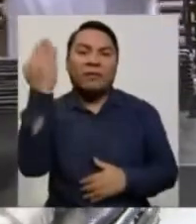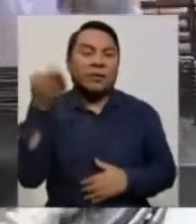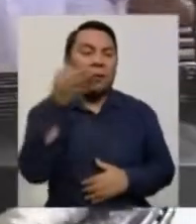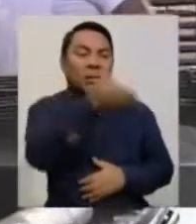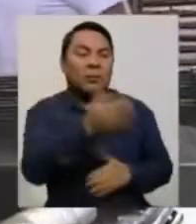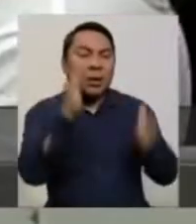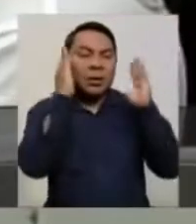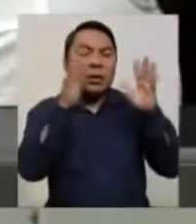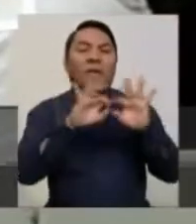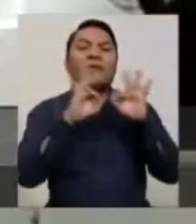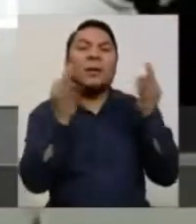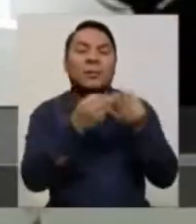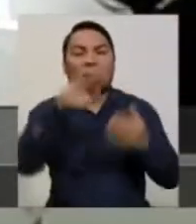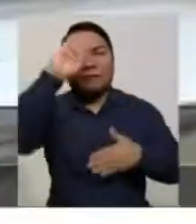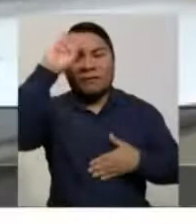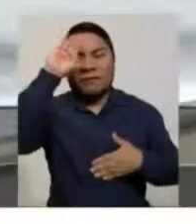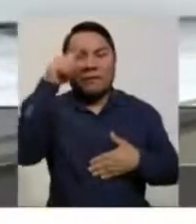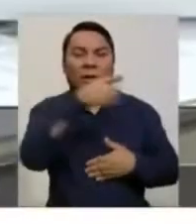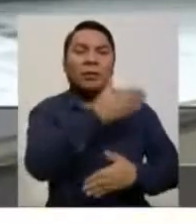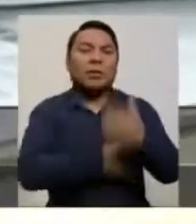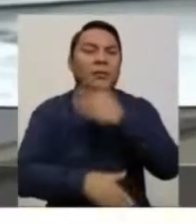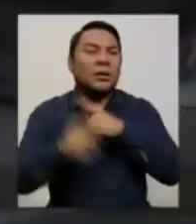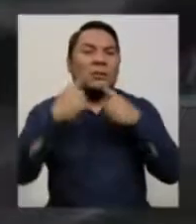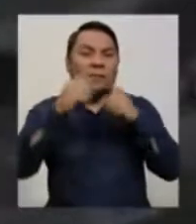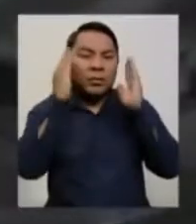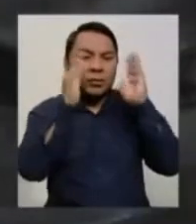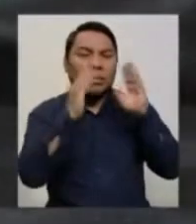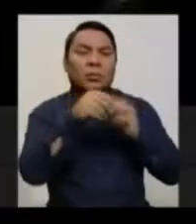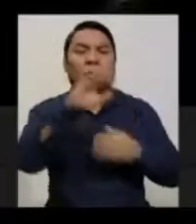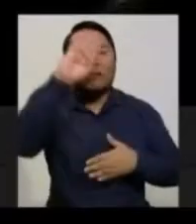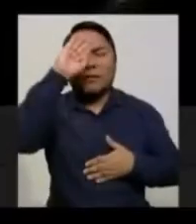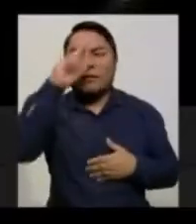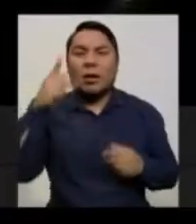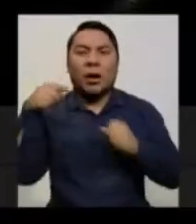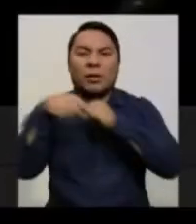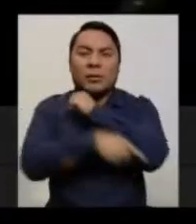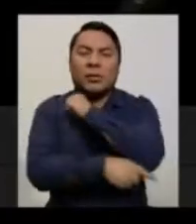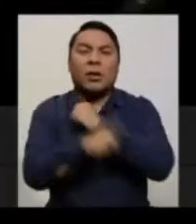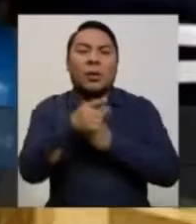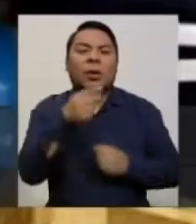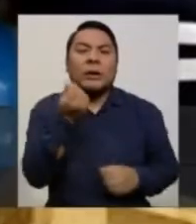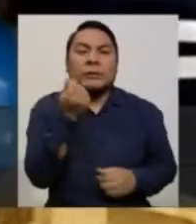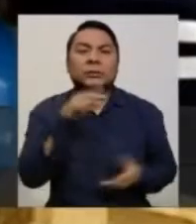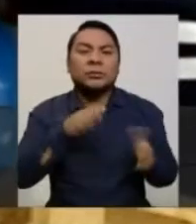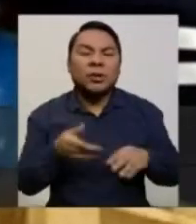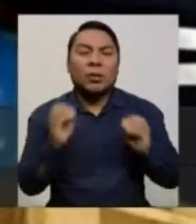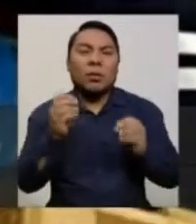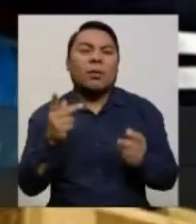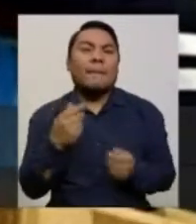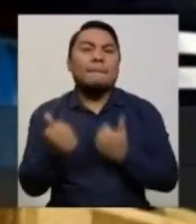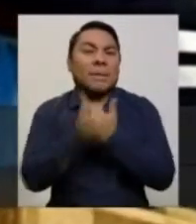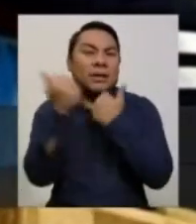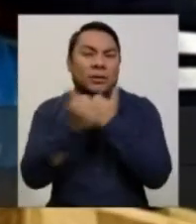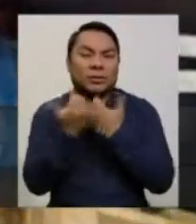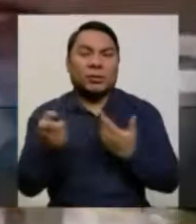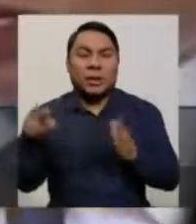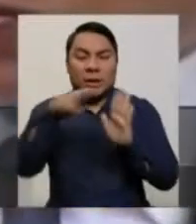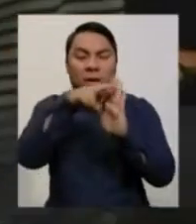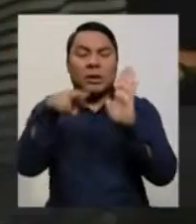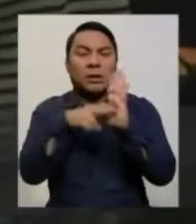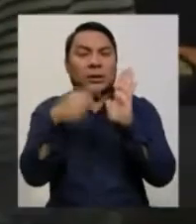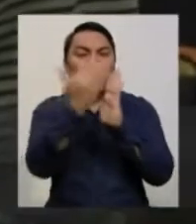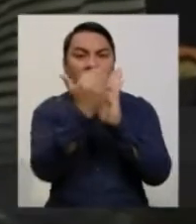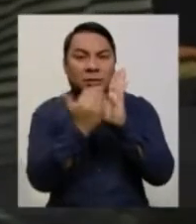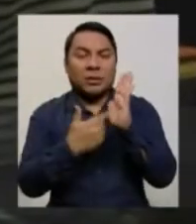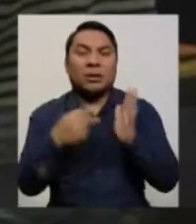menores sujetos a tutela e incapacitados por enfermedad grave, terminal o accidente grave. El reglamento de la ley dada